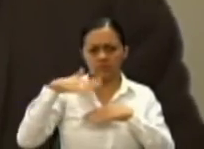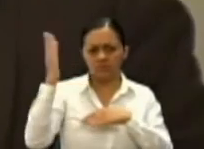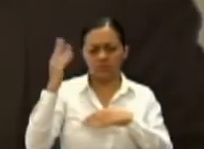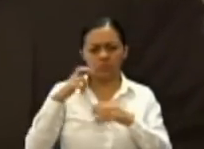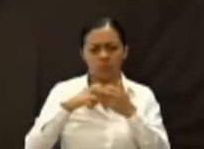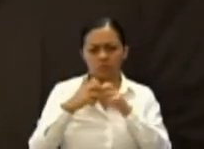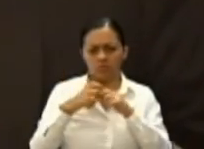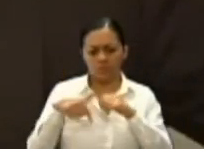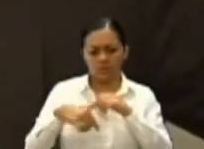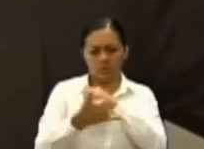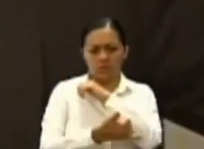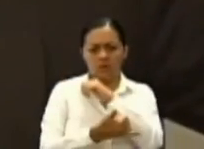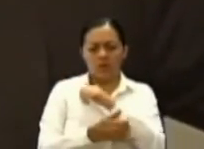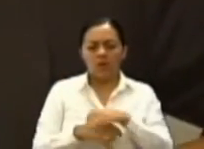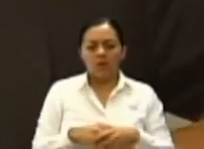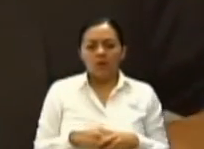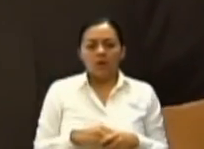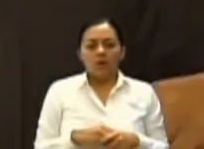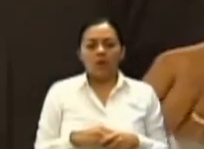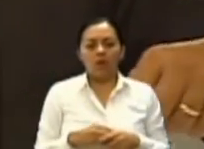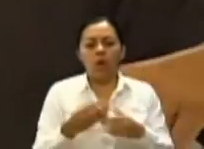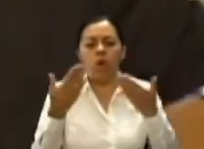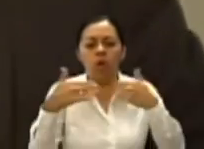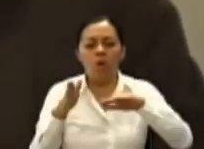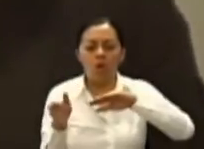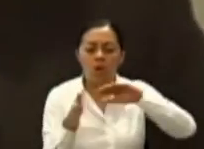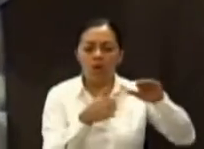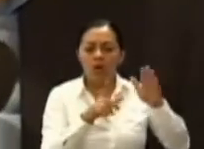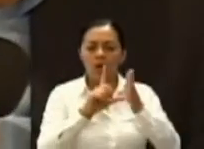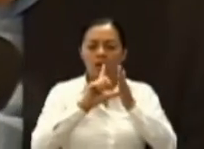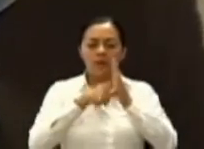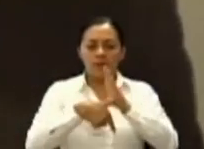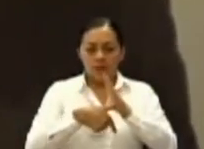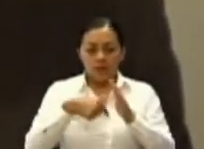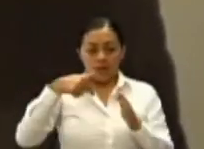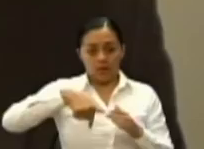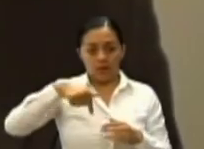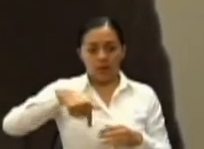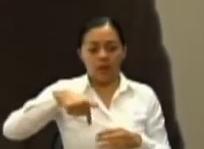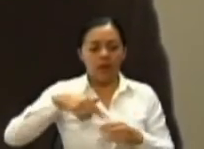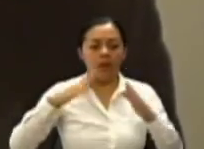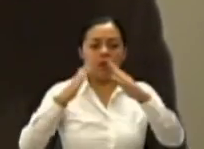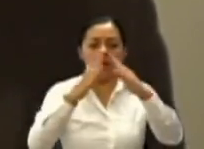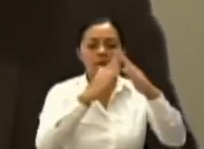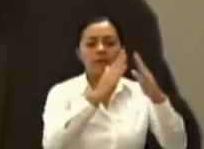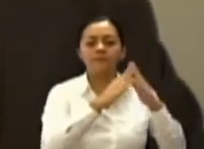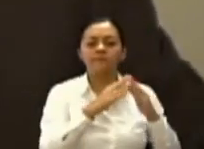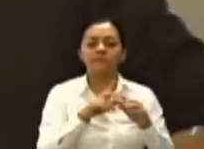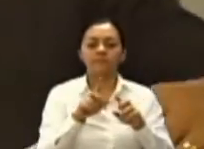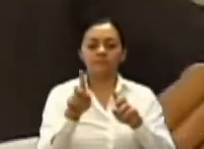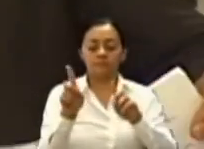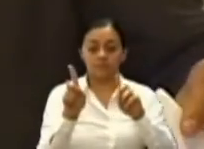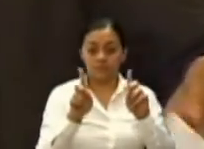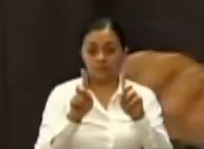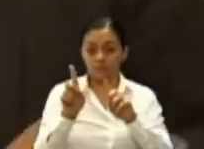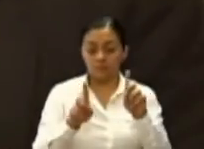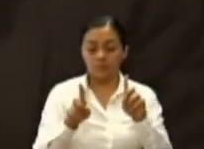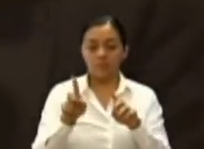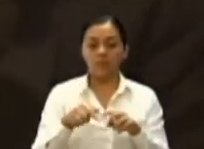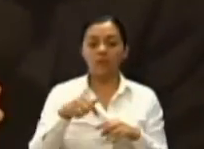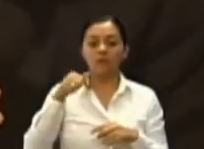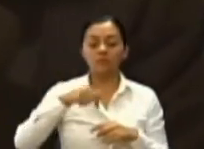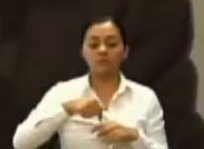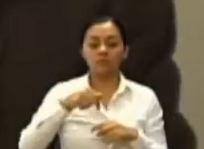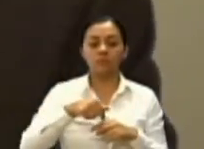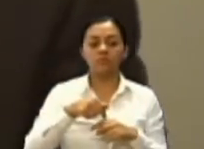país luego de entregar algunas viviendas de la fase 1 del jardín